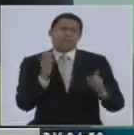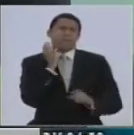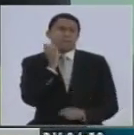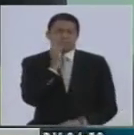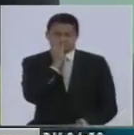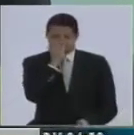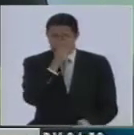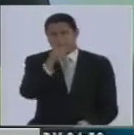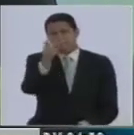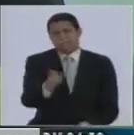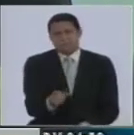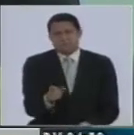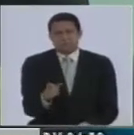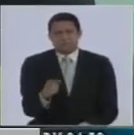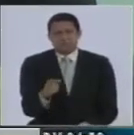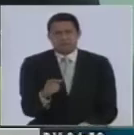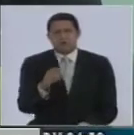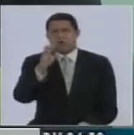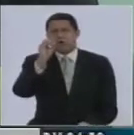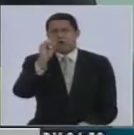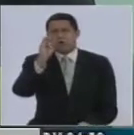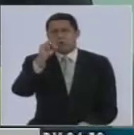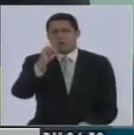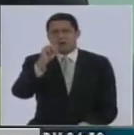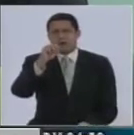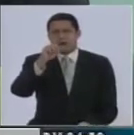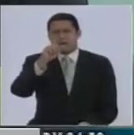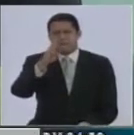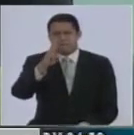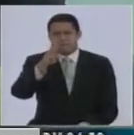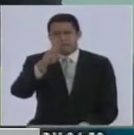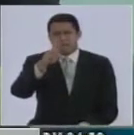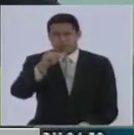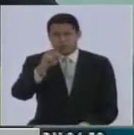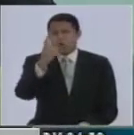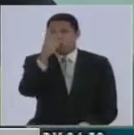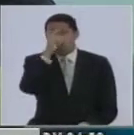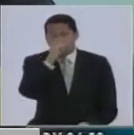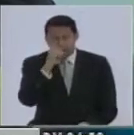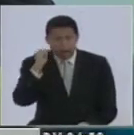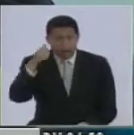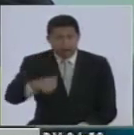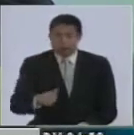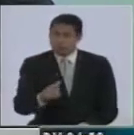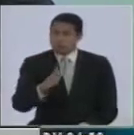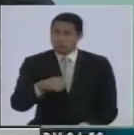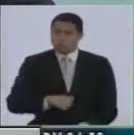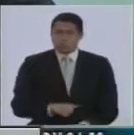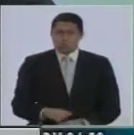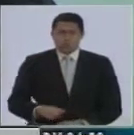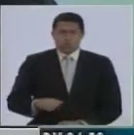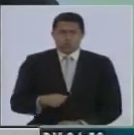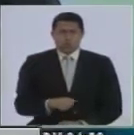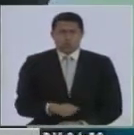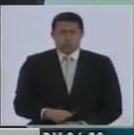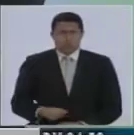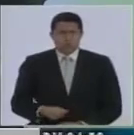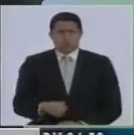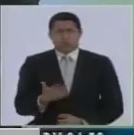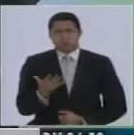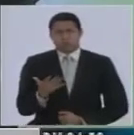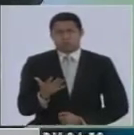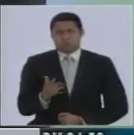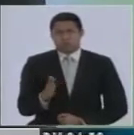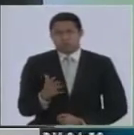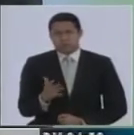una persona toma omeprazol durante dos años por dios el tratamiento de la úlcera gástrica en él